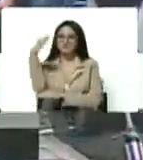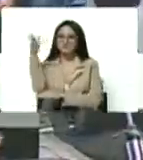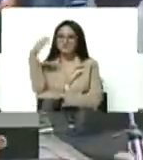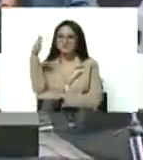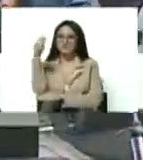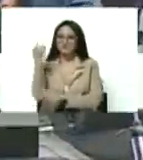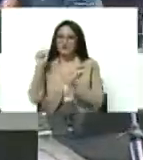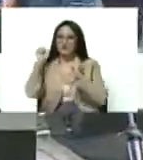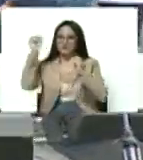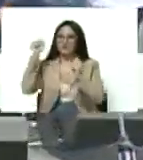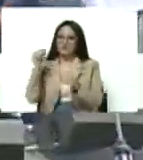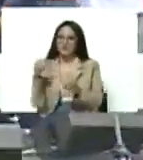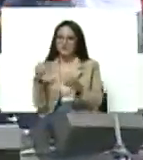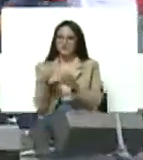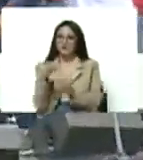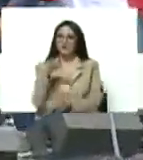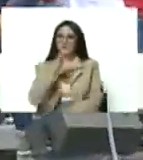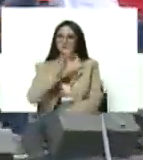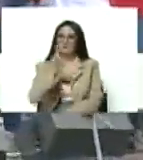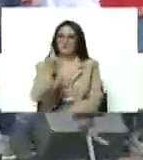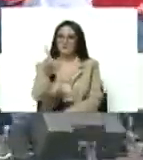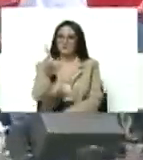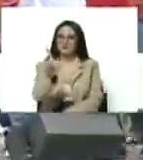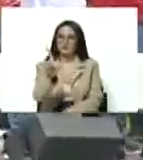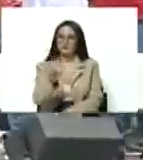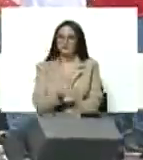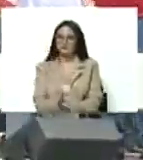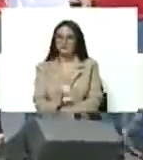¡Que viva el Partido Socialista Unido de Venezuela!